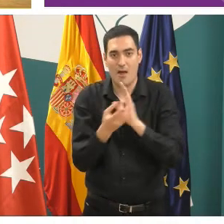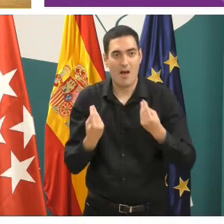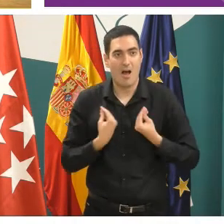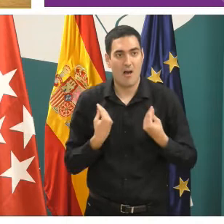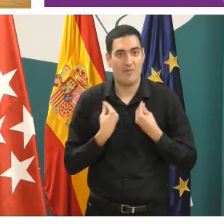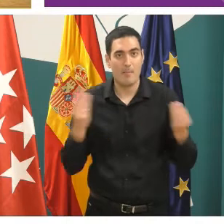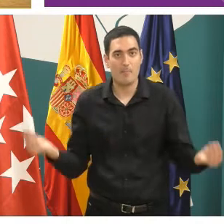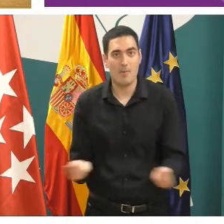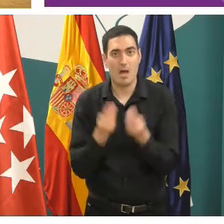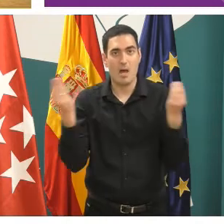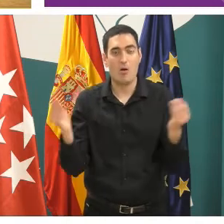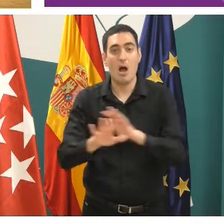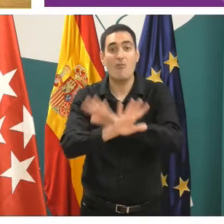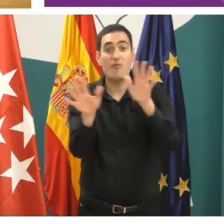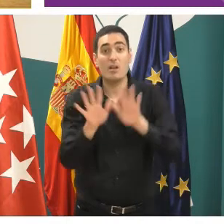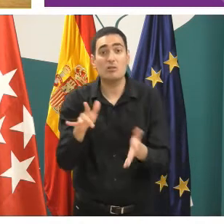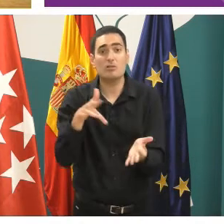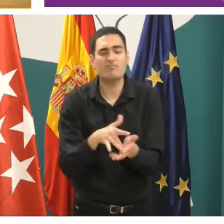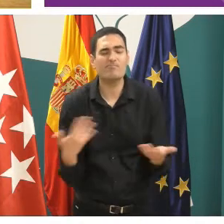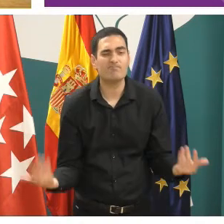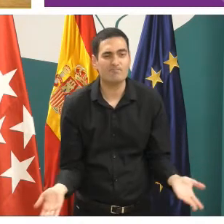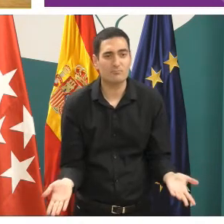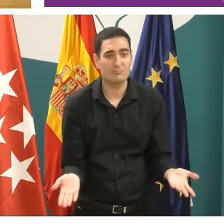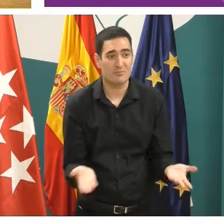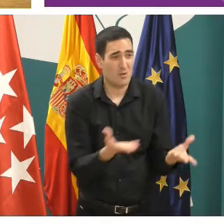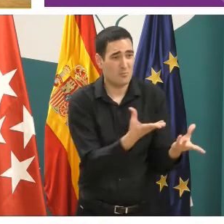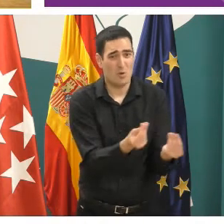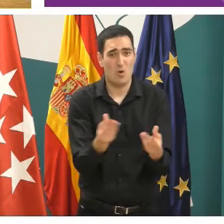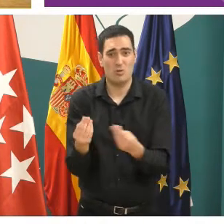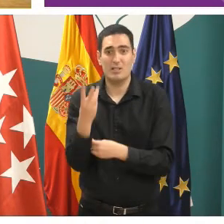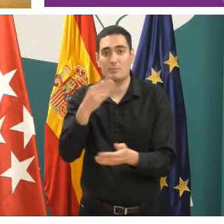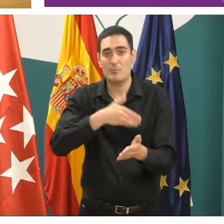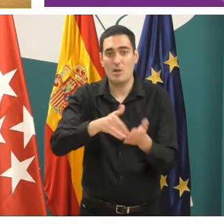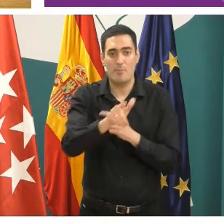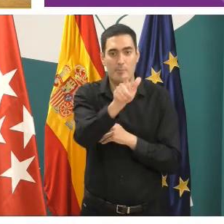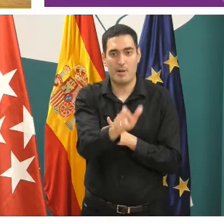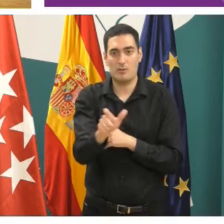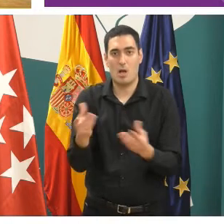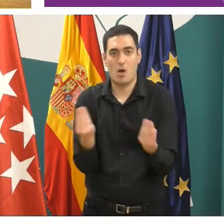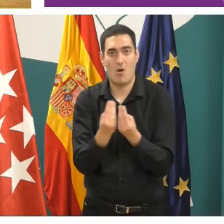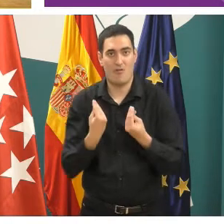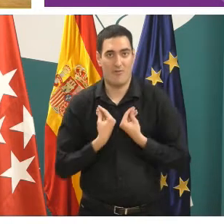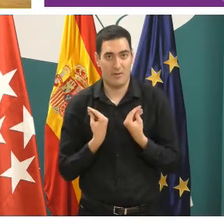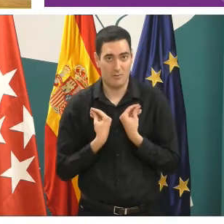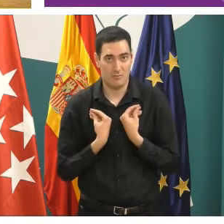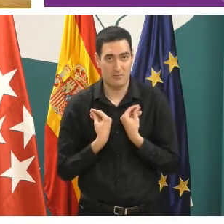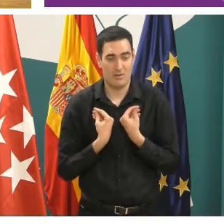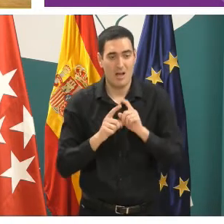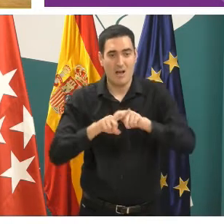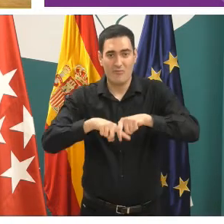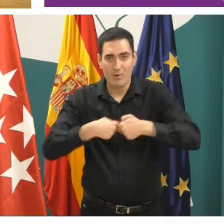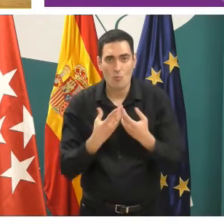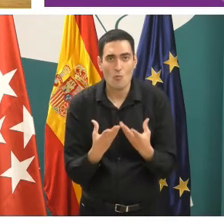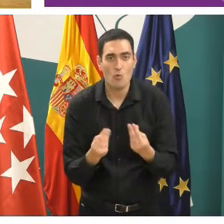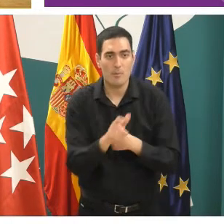final lo que ocurre es que somos muchos, que somos 3 millones solo de personas que conviven, muchas familias y